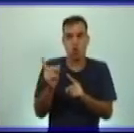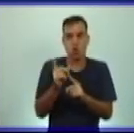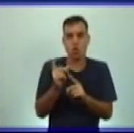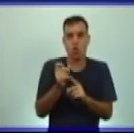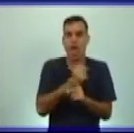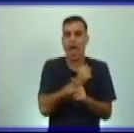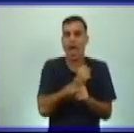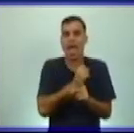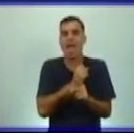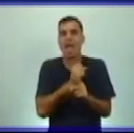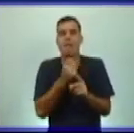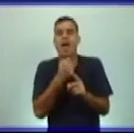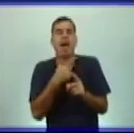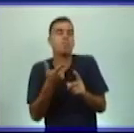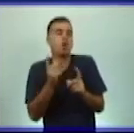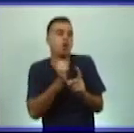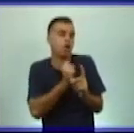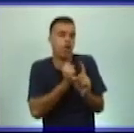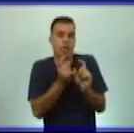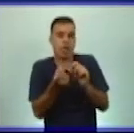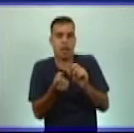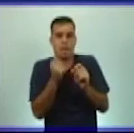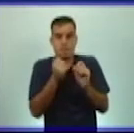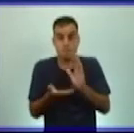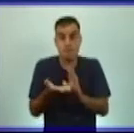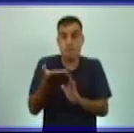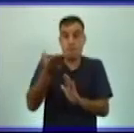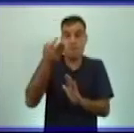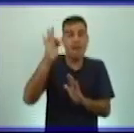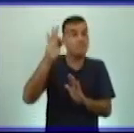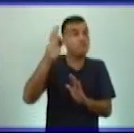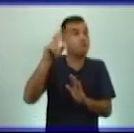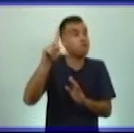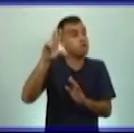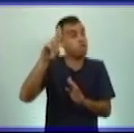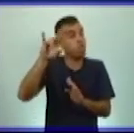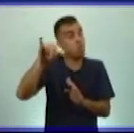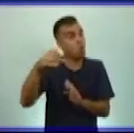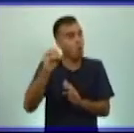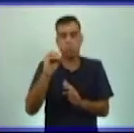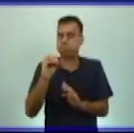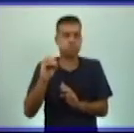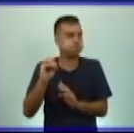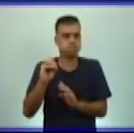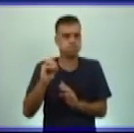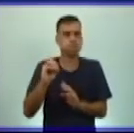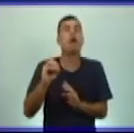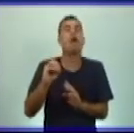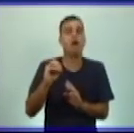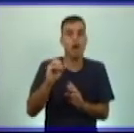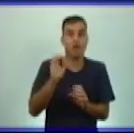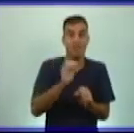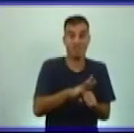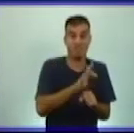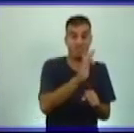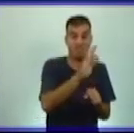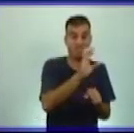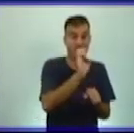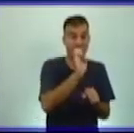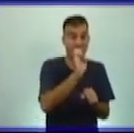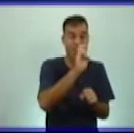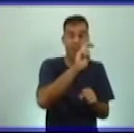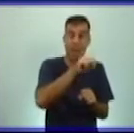aumente el flujo en él. Y por tanto, la Fenn que se induce como resultado de la variación de flujo genera